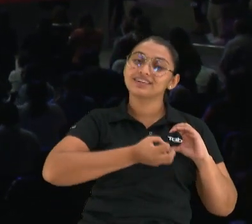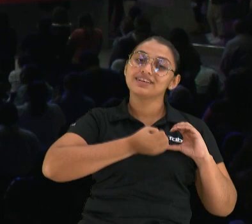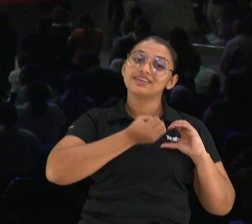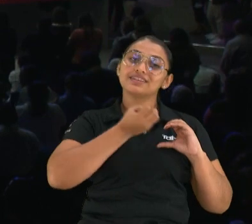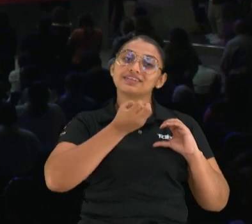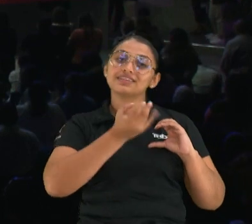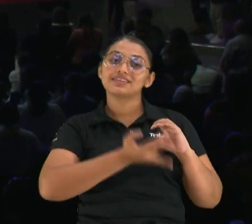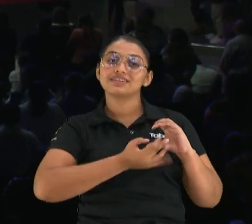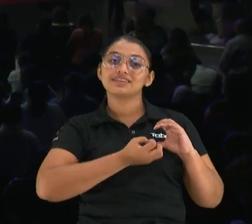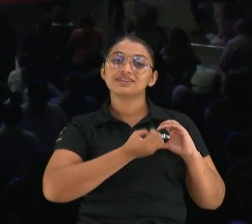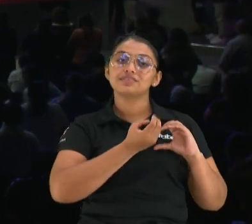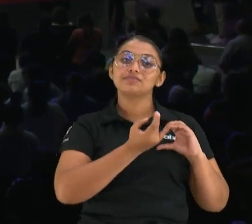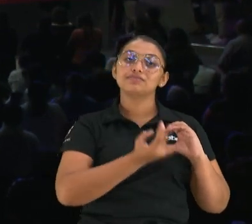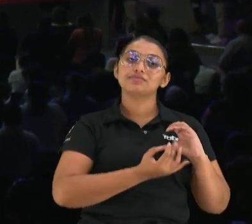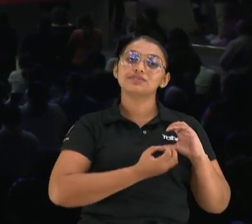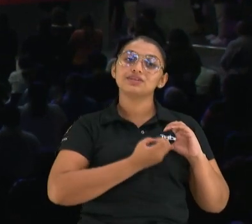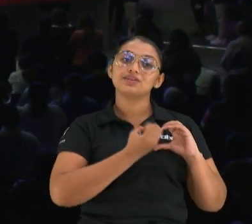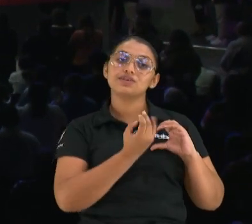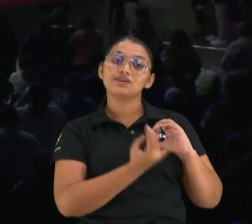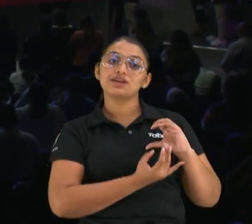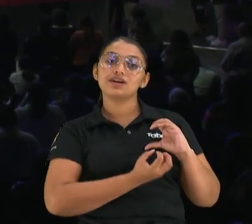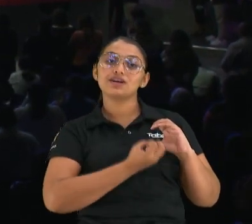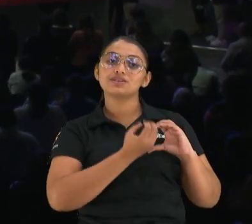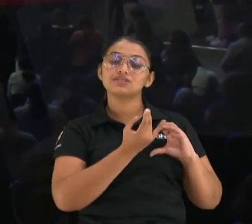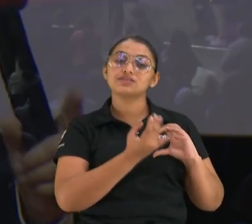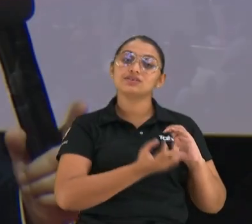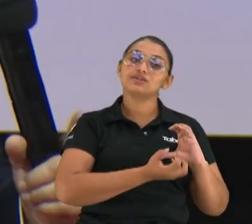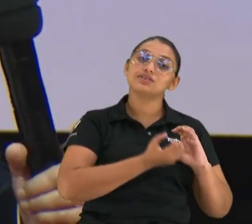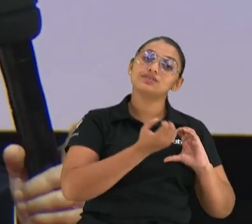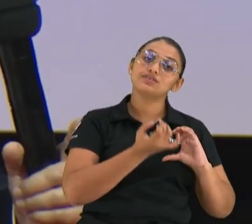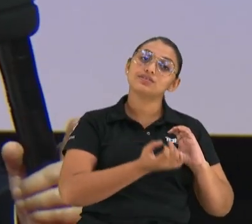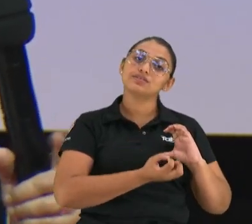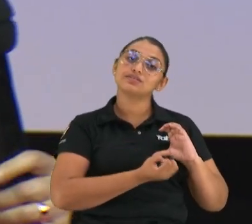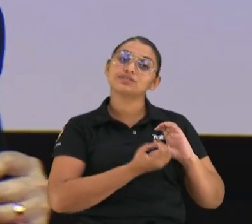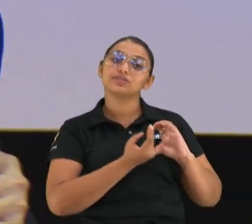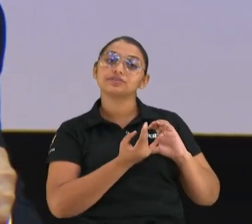lo decimos mi corazón